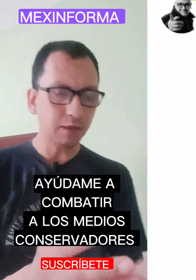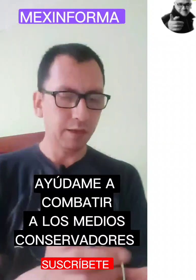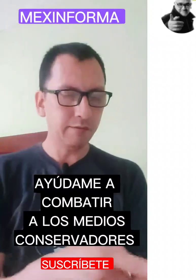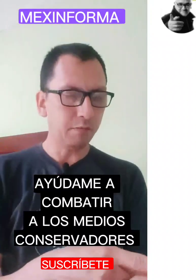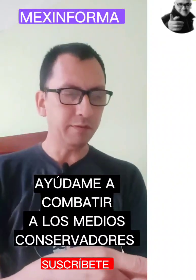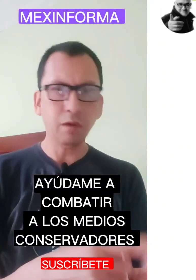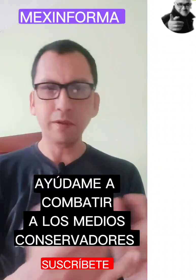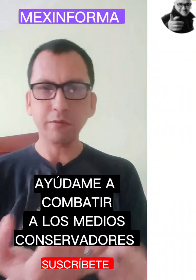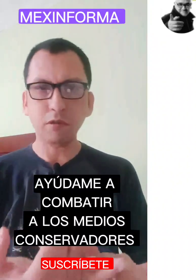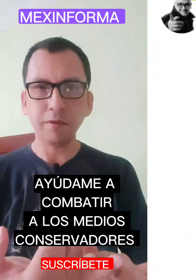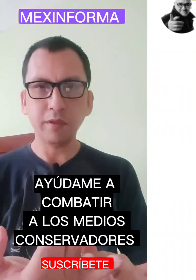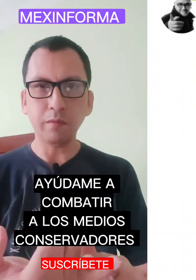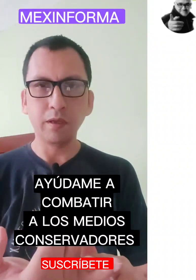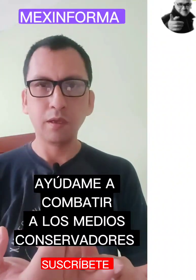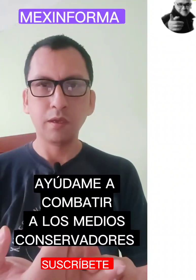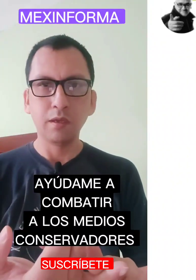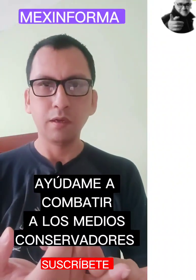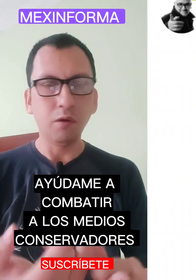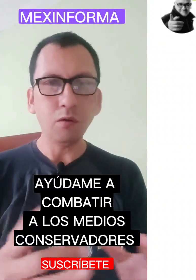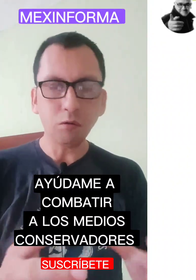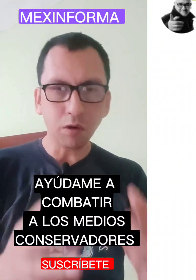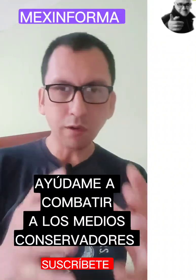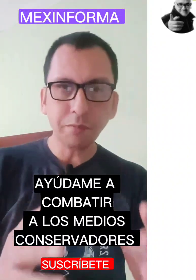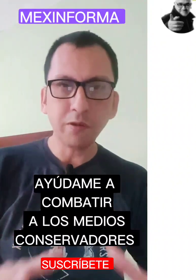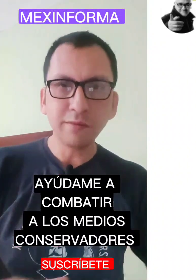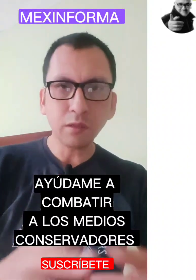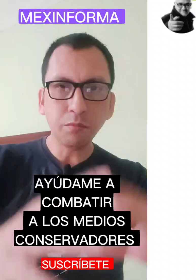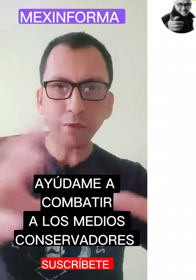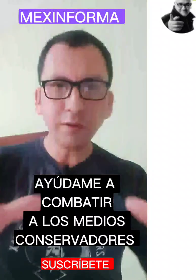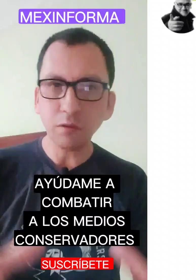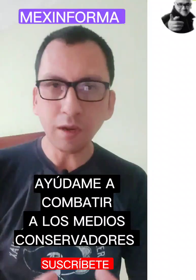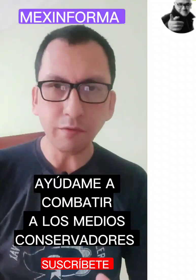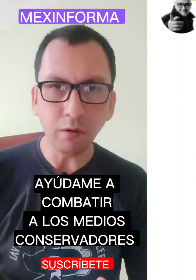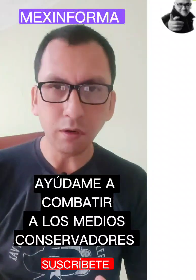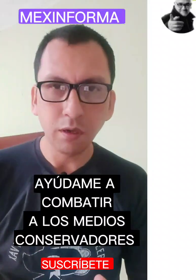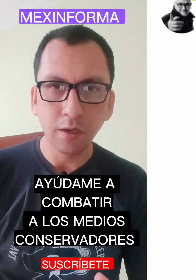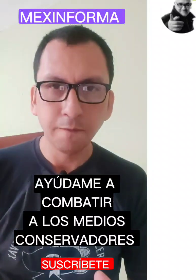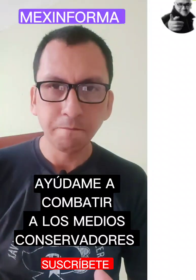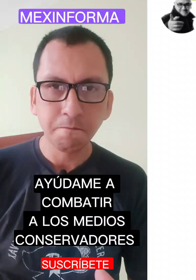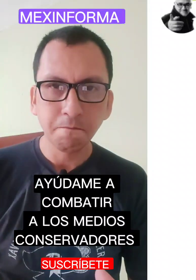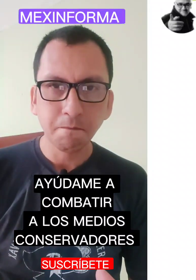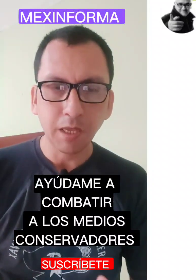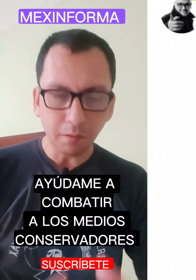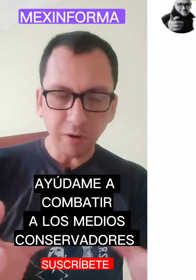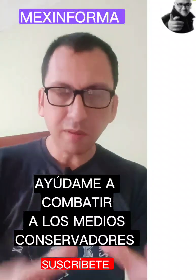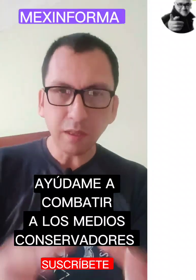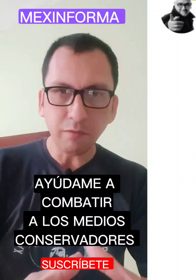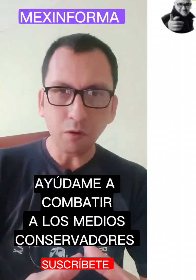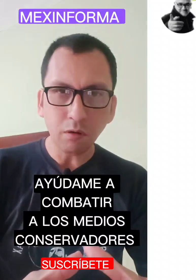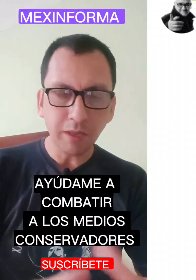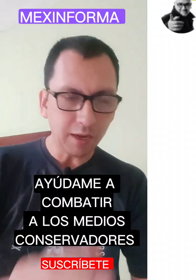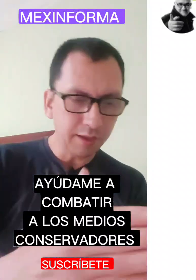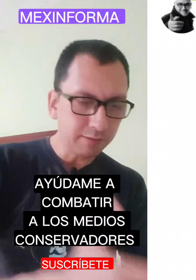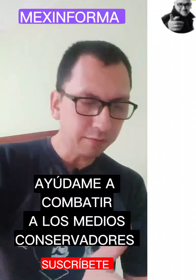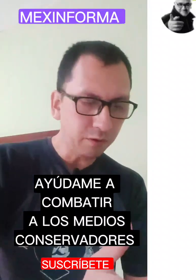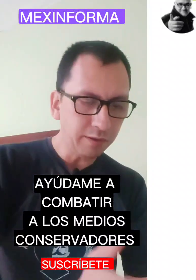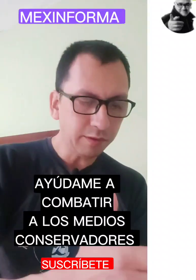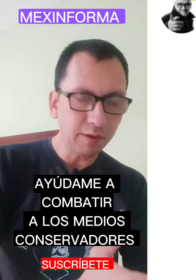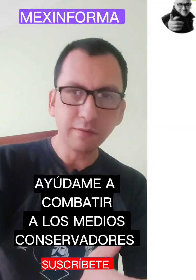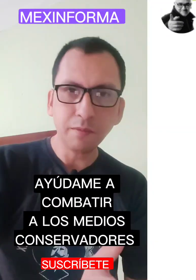la margarita, esto me sirve, esto no me sirve. No, cuando eres periodista tú pones toda la flor y le muestras la flor.